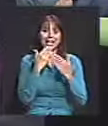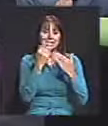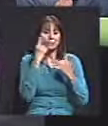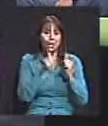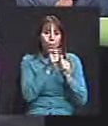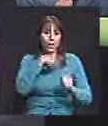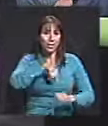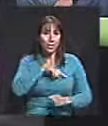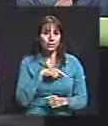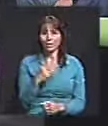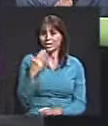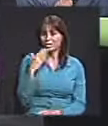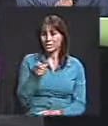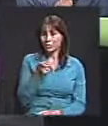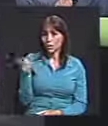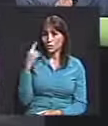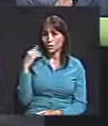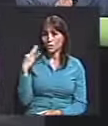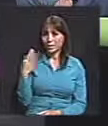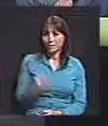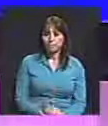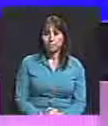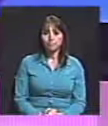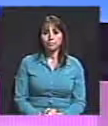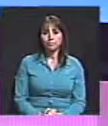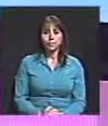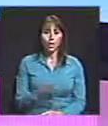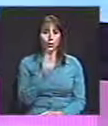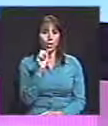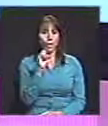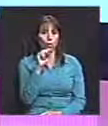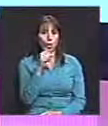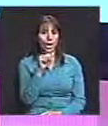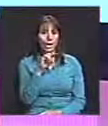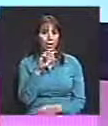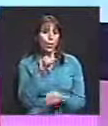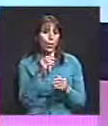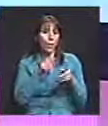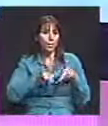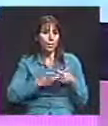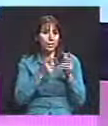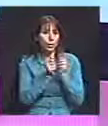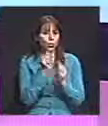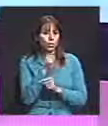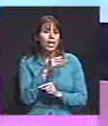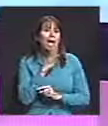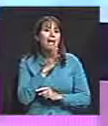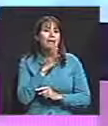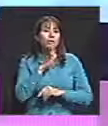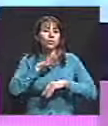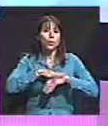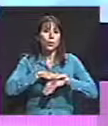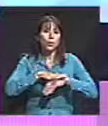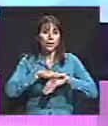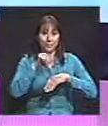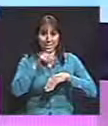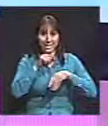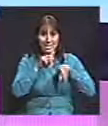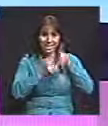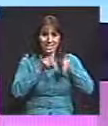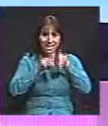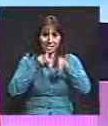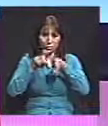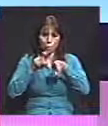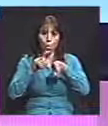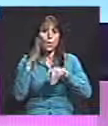acompañarnos. Gracias a ustedes por la invitación. Don Eugenio, tal vez empezamos con usted hablando de la elaboración de este censo. ¿Por qué